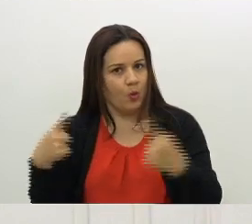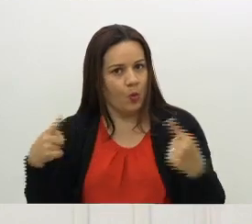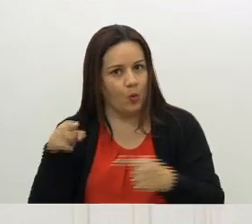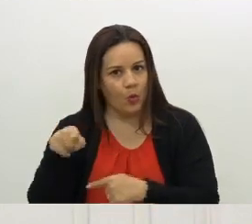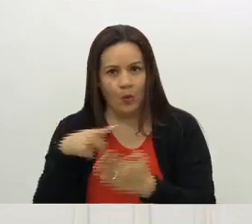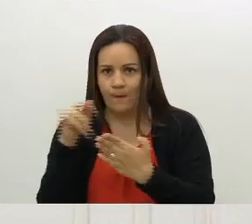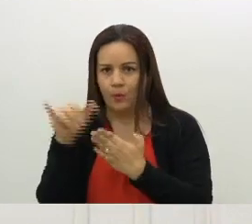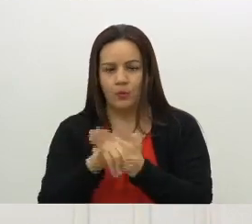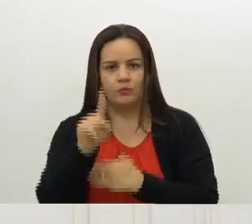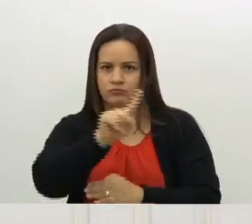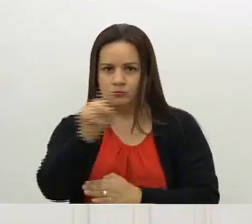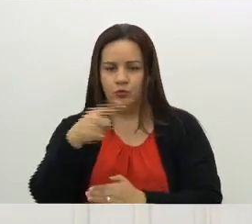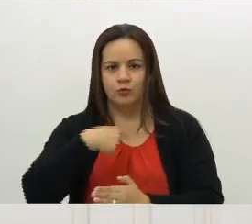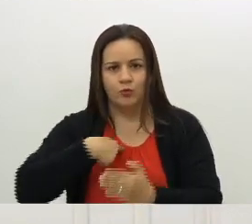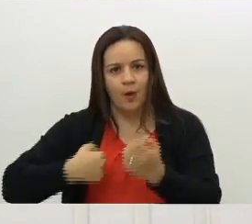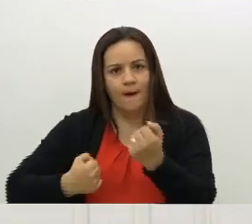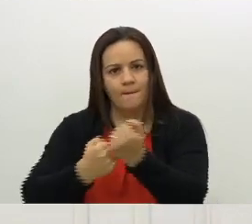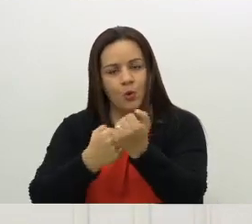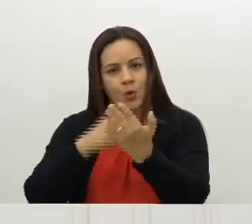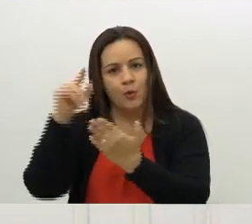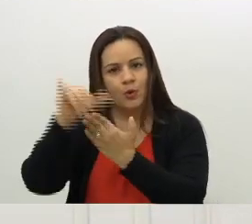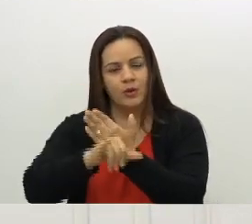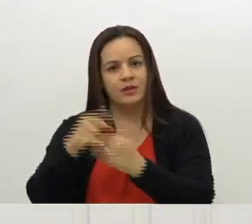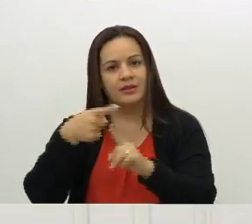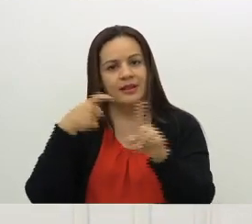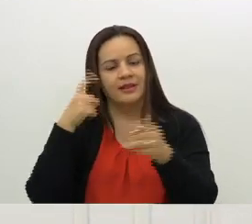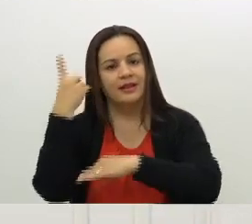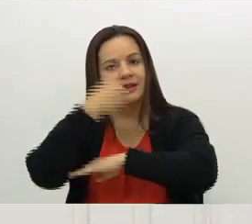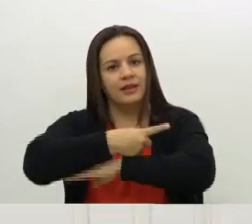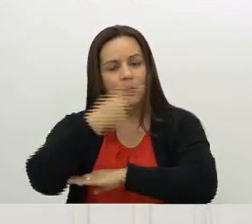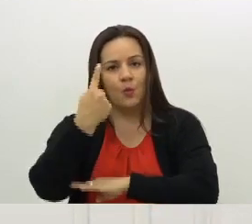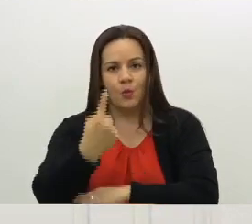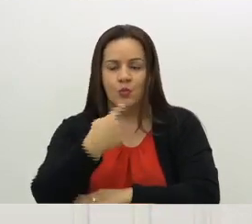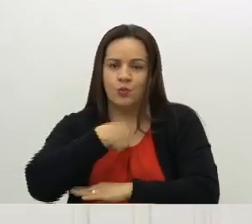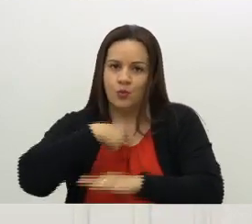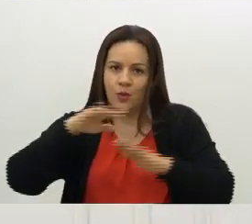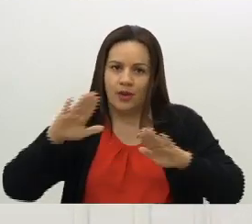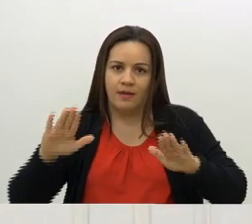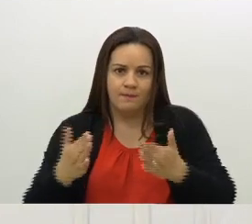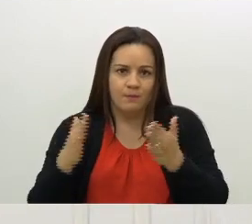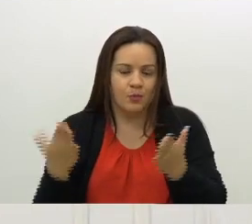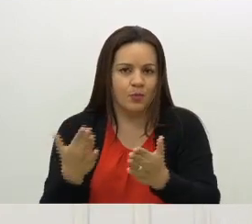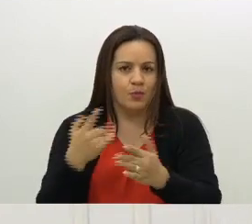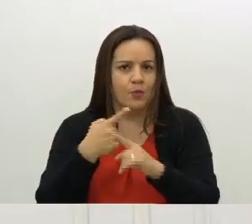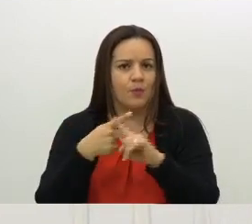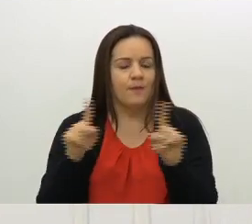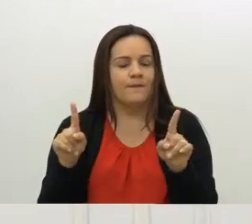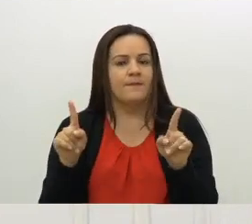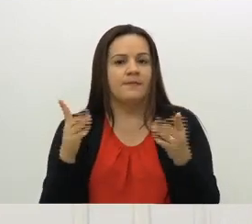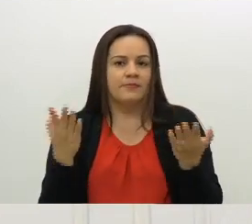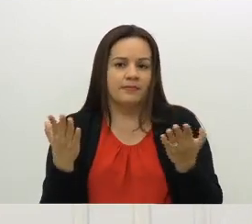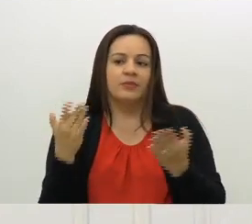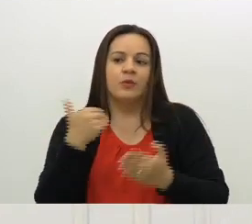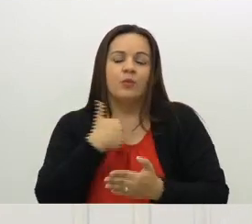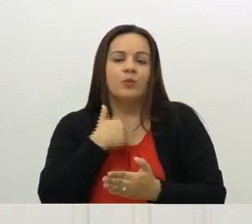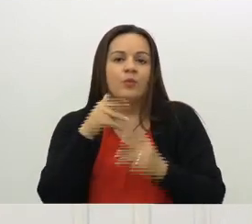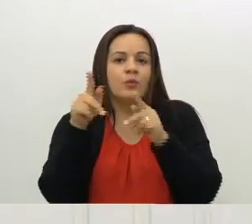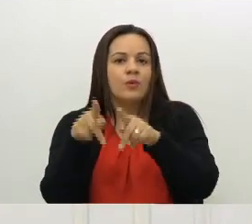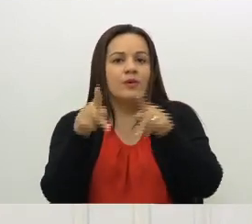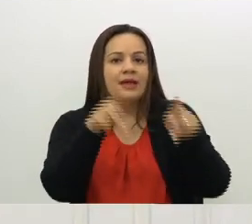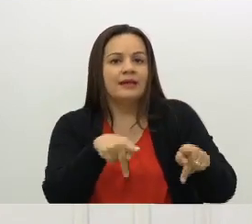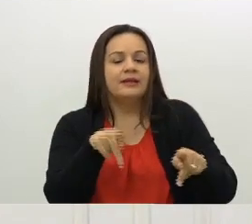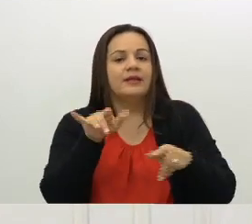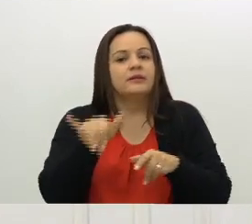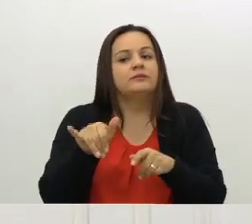Yo apoyo el proyecto, lo apoyo desde el día 1 y he estado impulsándolo. Y hubo gente que